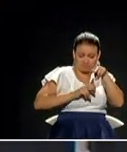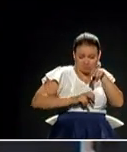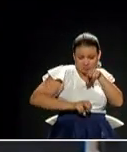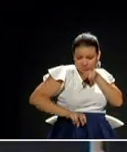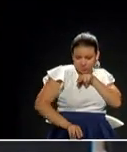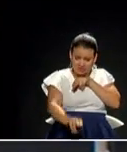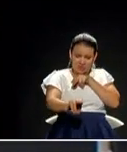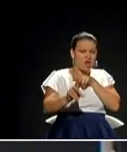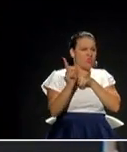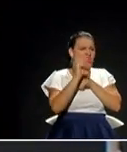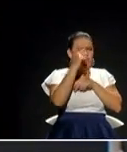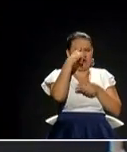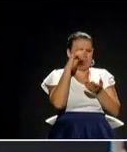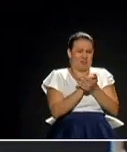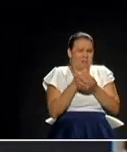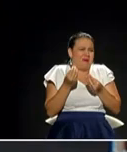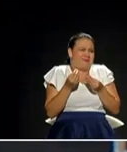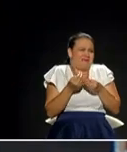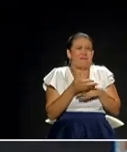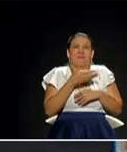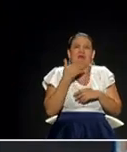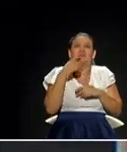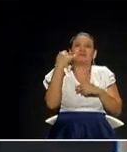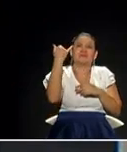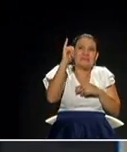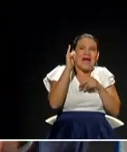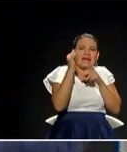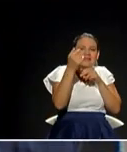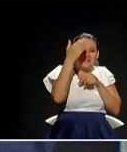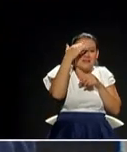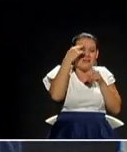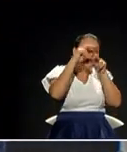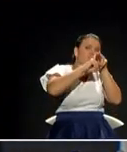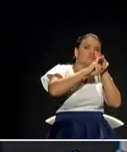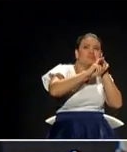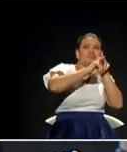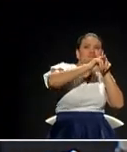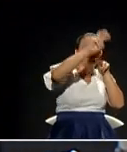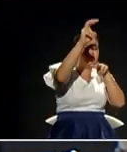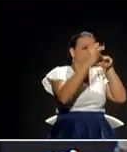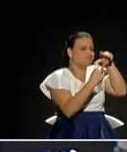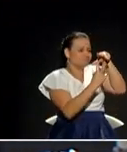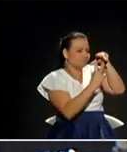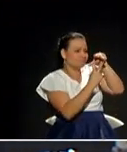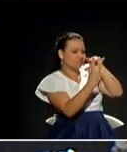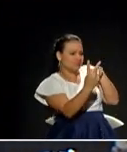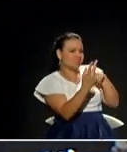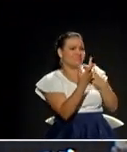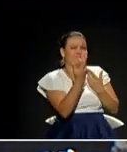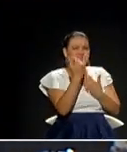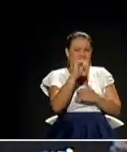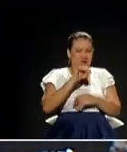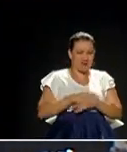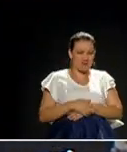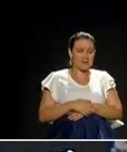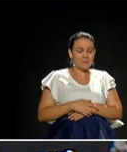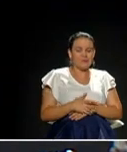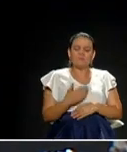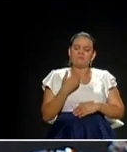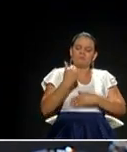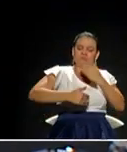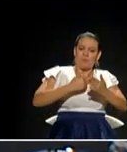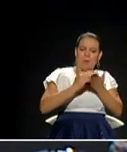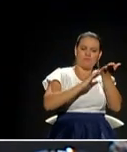se está construyendo la línea del metroplús la segunda línea movilizaremos pues para los esfuerzos para regular adecuadamente el transporte en el